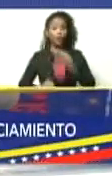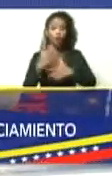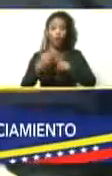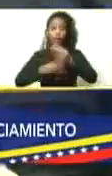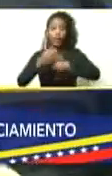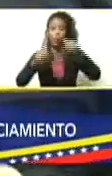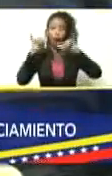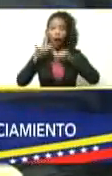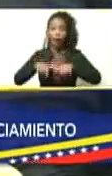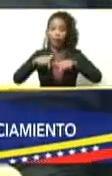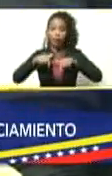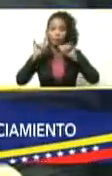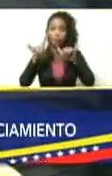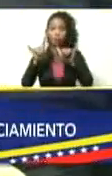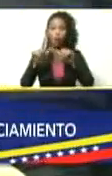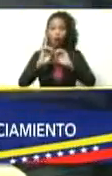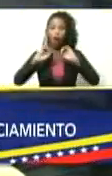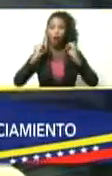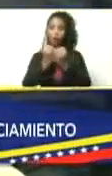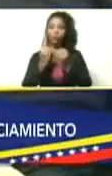aquí mismo, en esta sala.